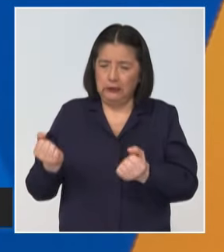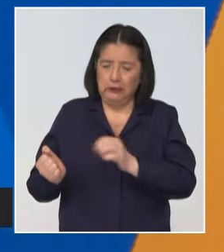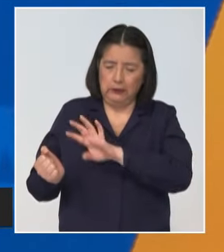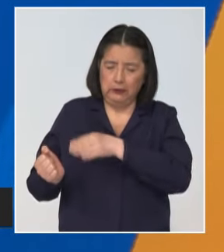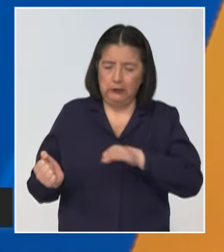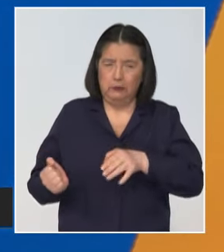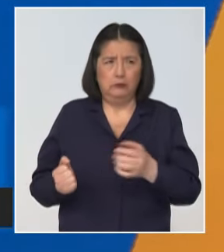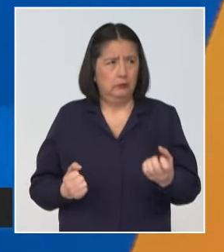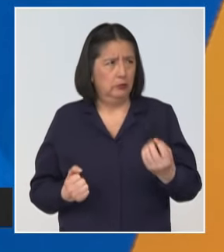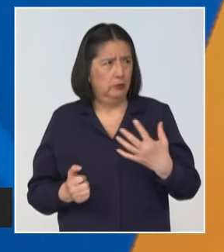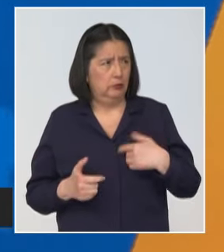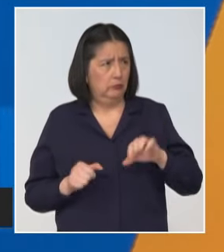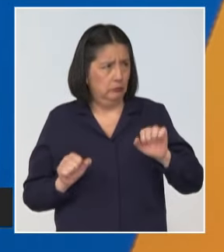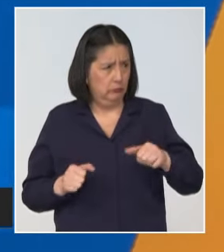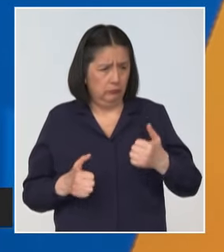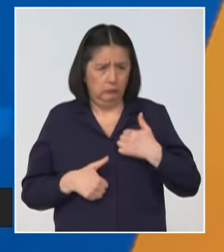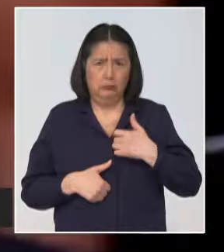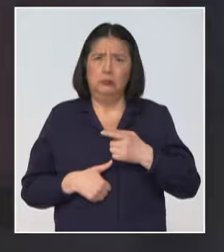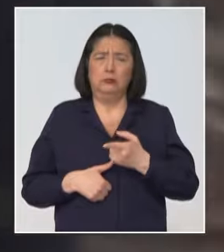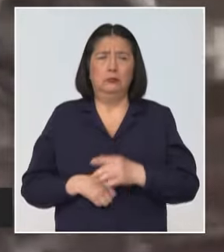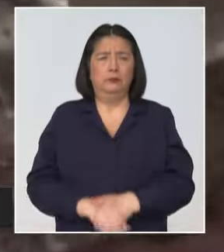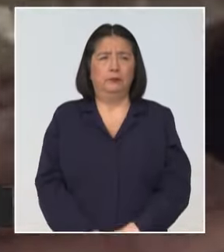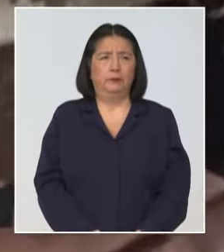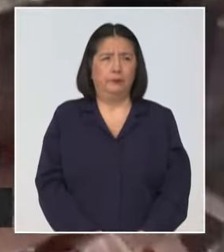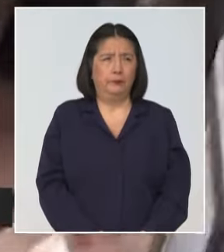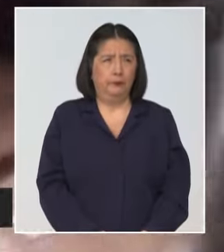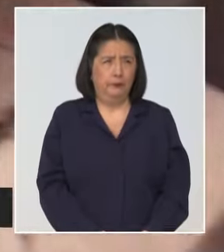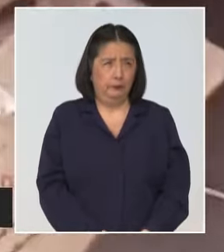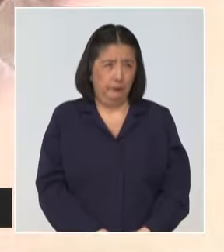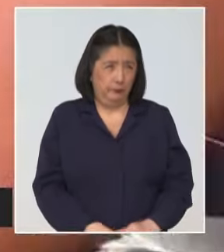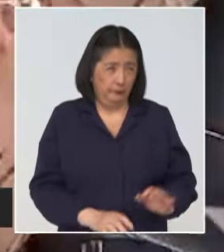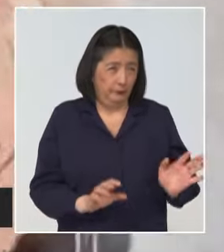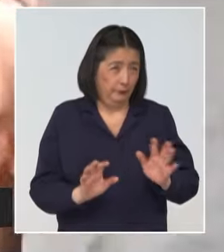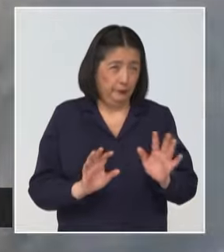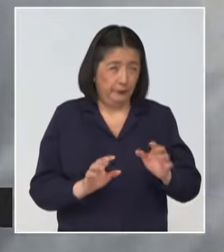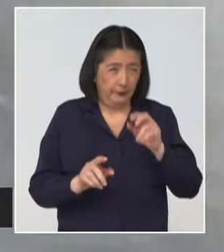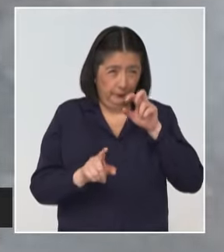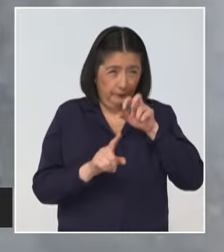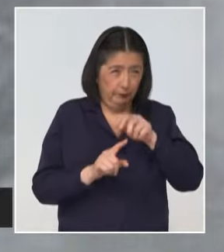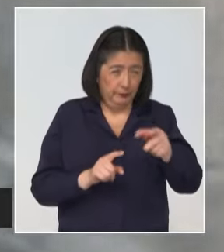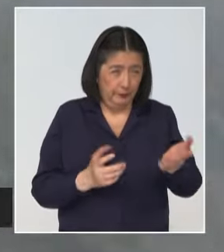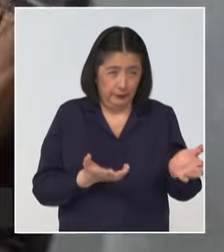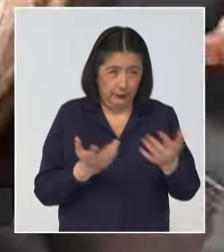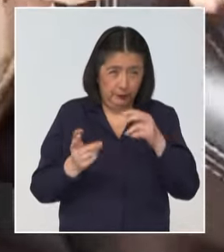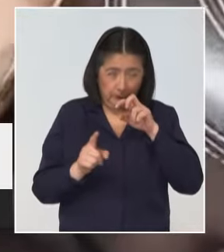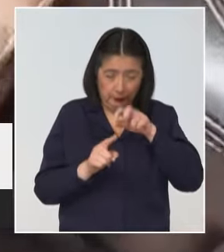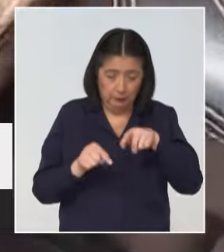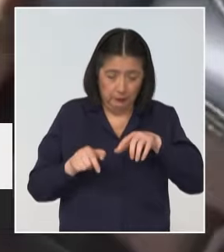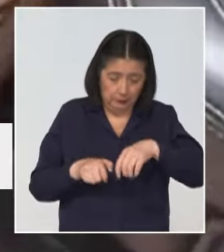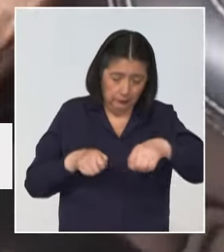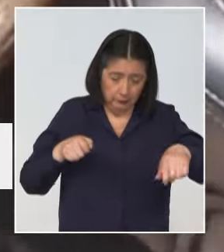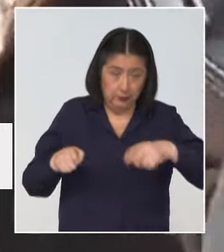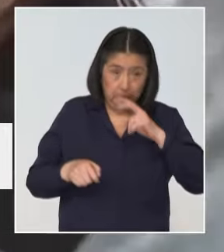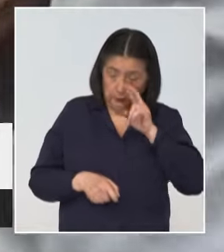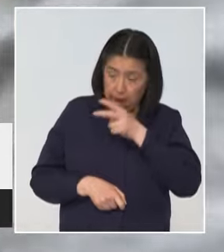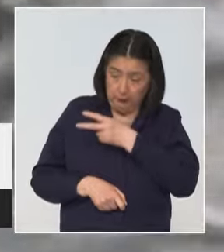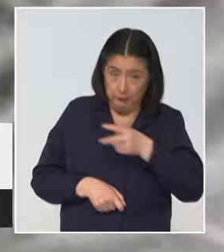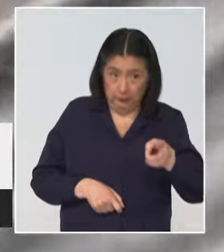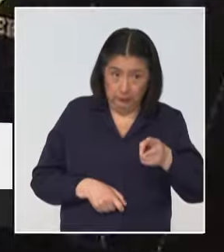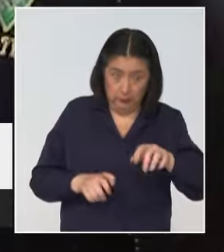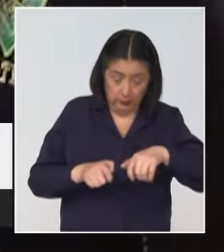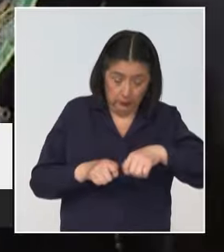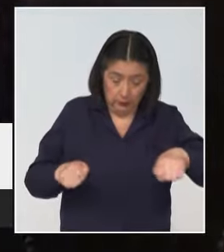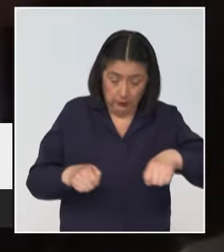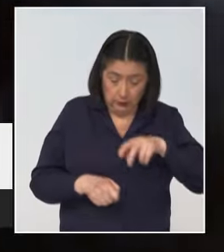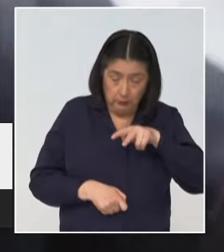ser licenciado de las Fuerzas Armadas. Agárralo, chaval, le vamos. Tráelo para que vea cómo va. Presencia. Se está abriendo la caja,